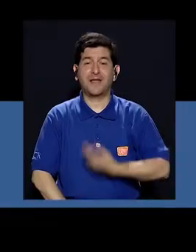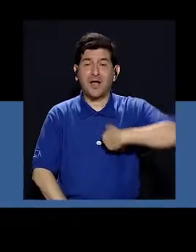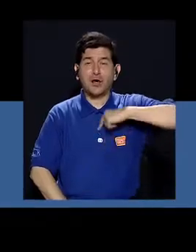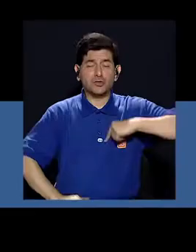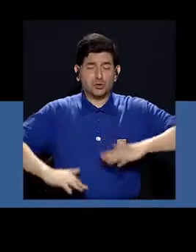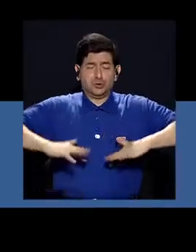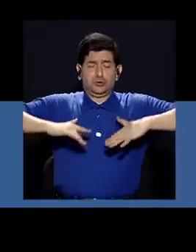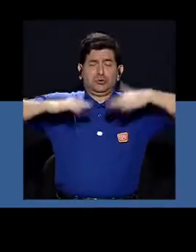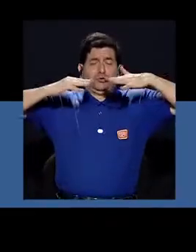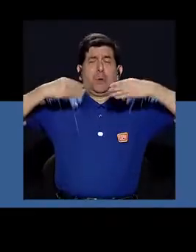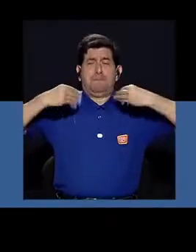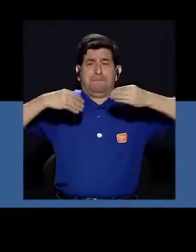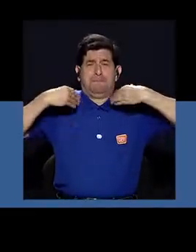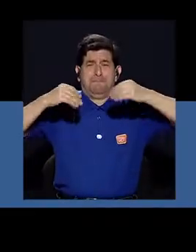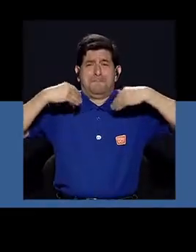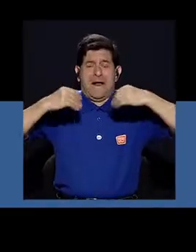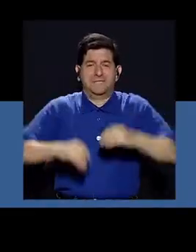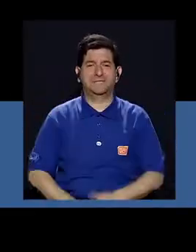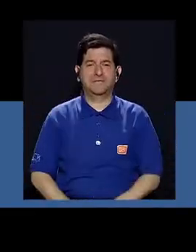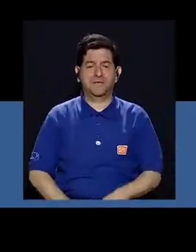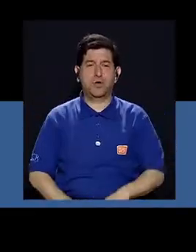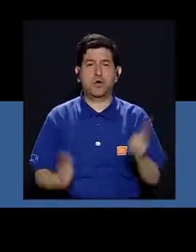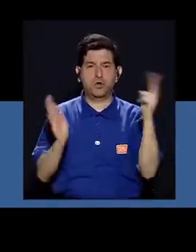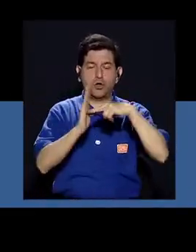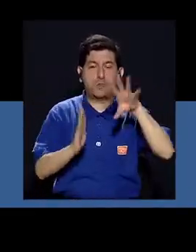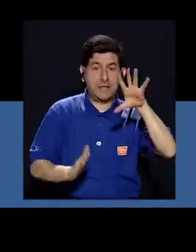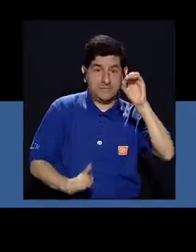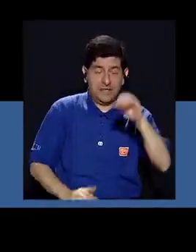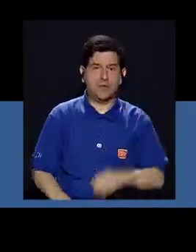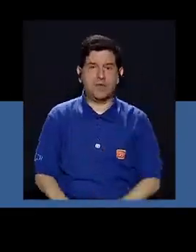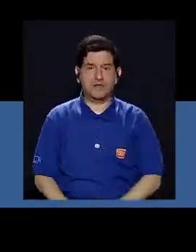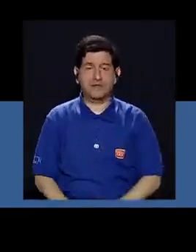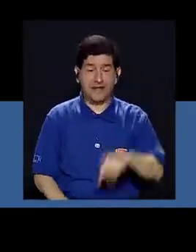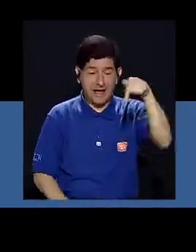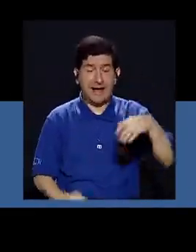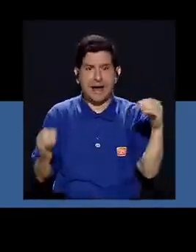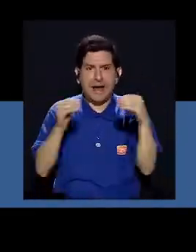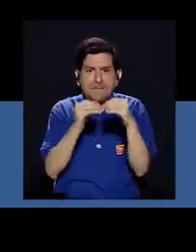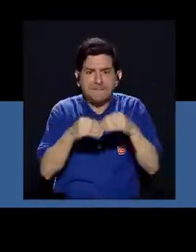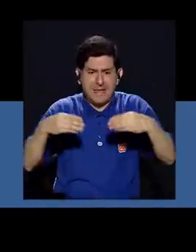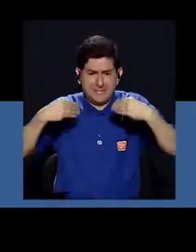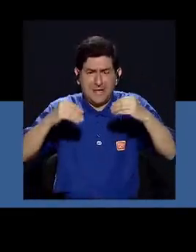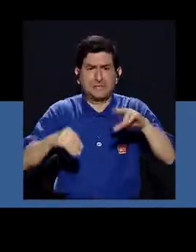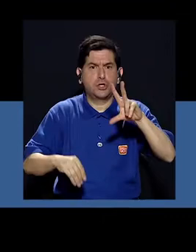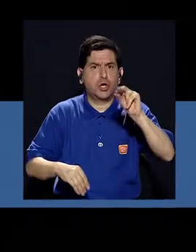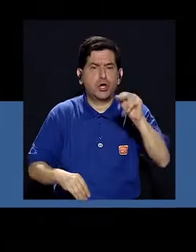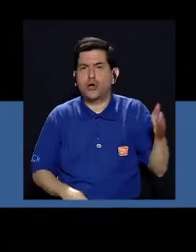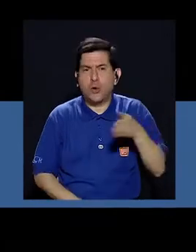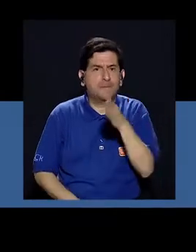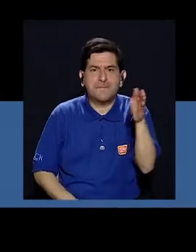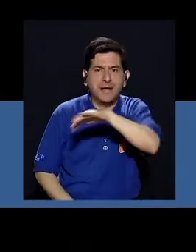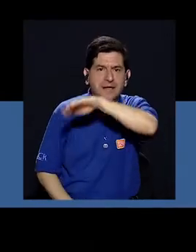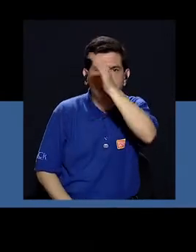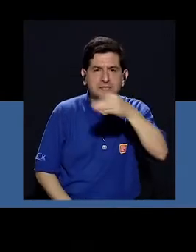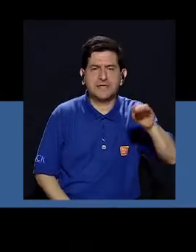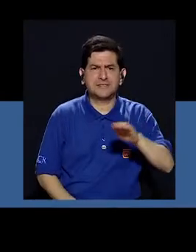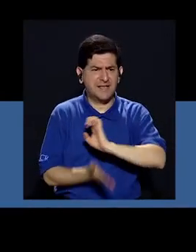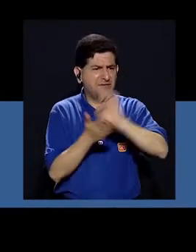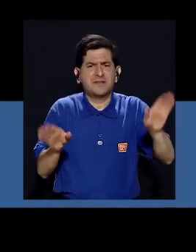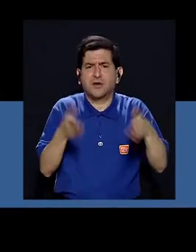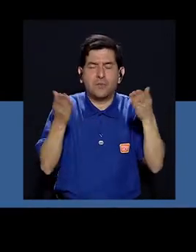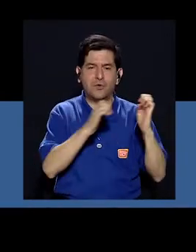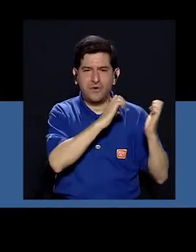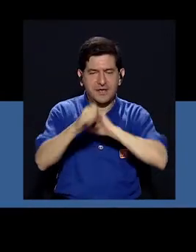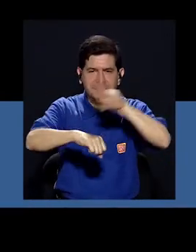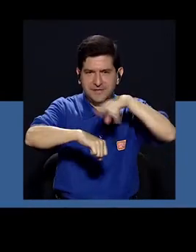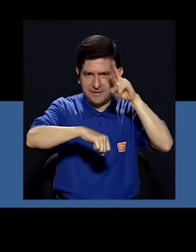Nos estamos ahogando en plástico. Para el 2050 va a haber más plástico que peces en el mar. ¿Cómo podemos evitarlo?